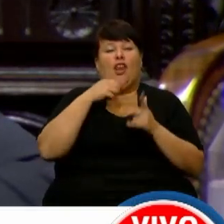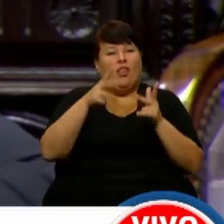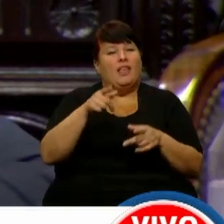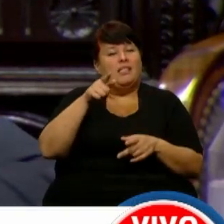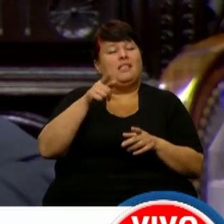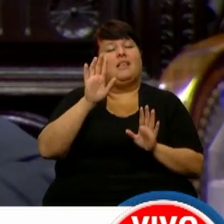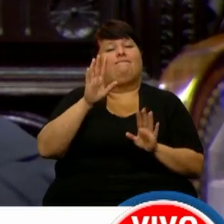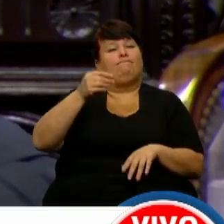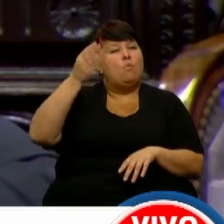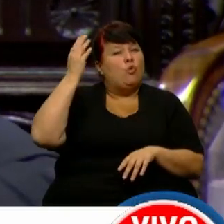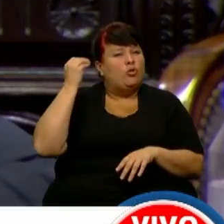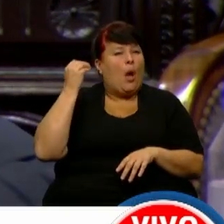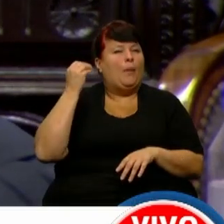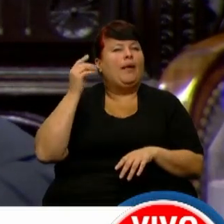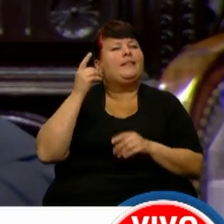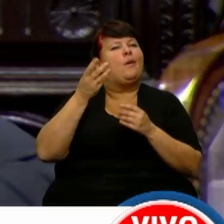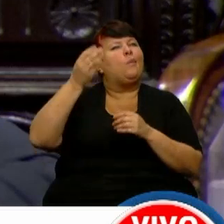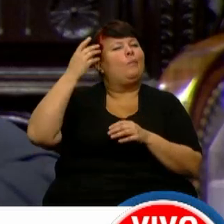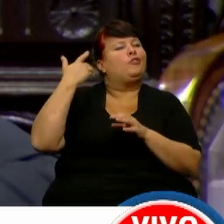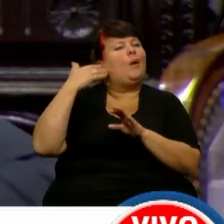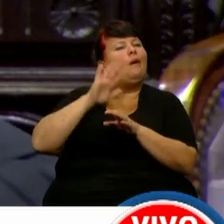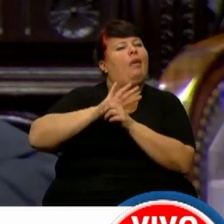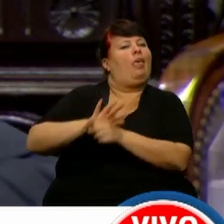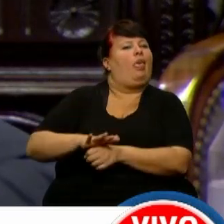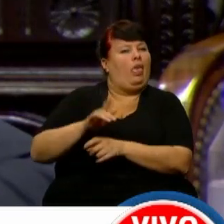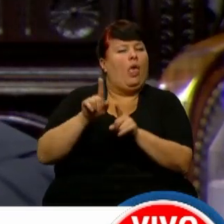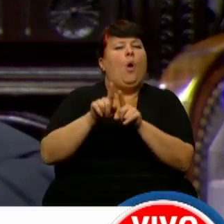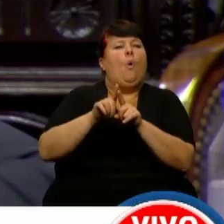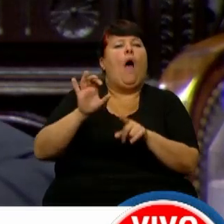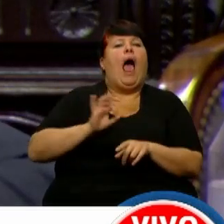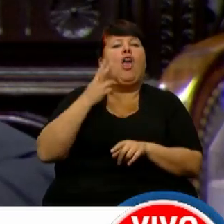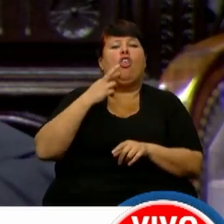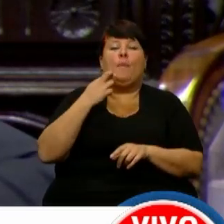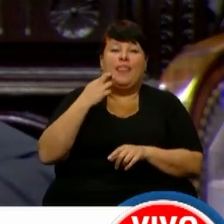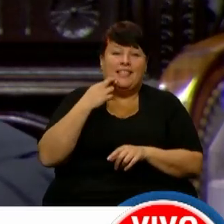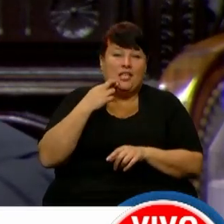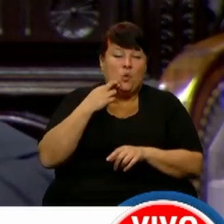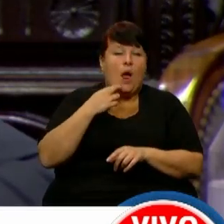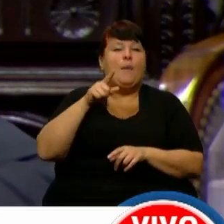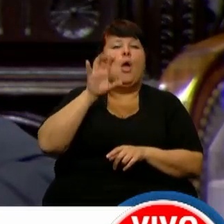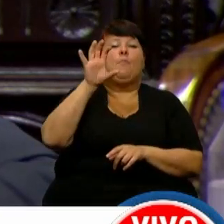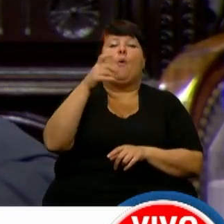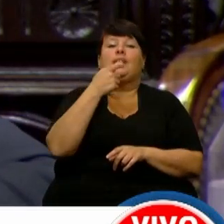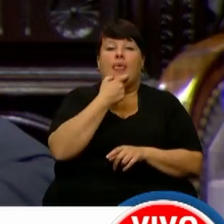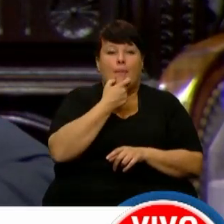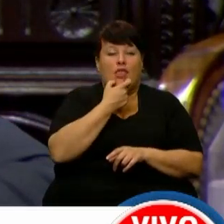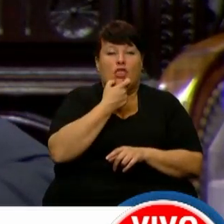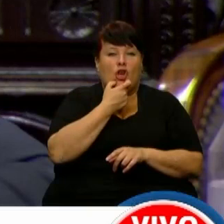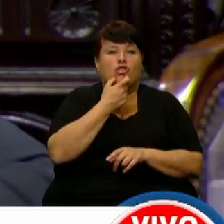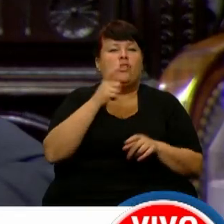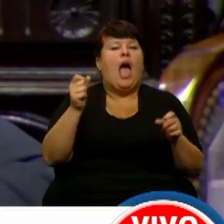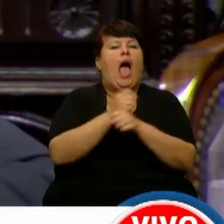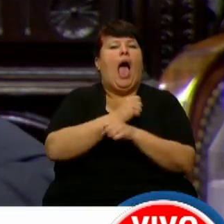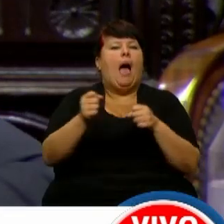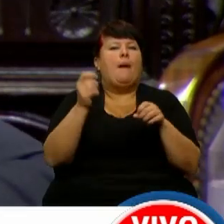muchas veces hasta se los ha dejado en el camino, como en el año 2019, cuando en la provincia de Mendoza